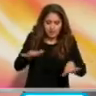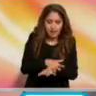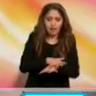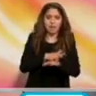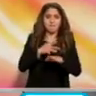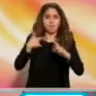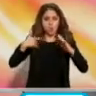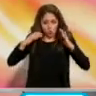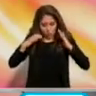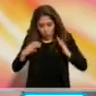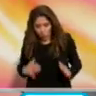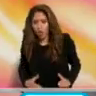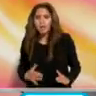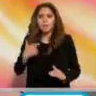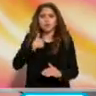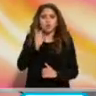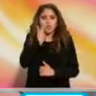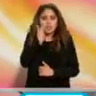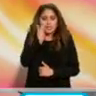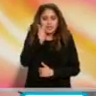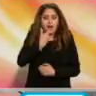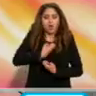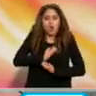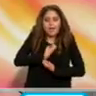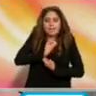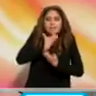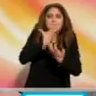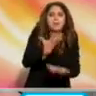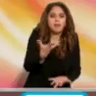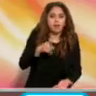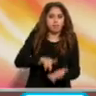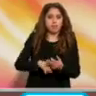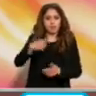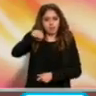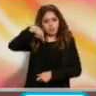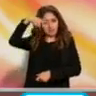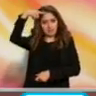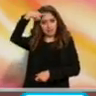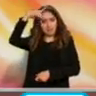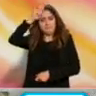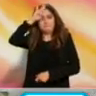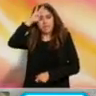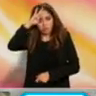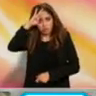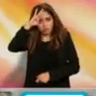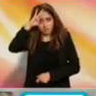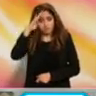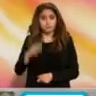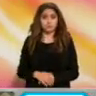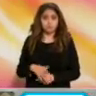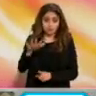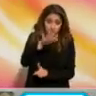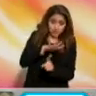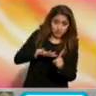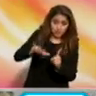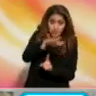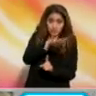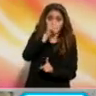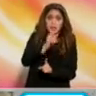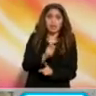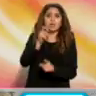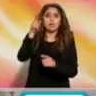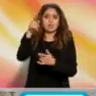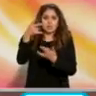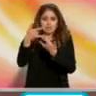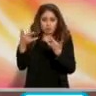salir a expresar lo que quieres y lo que piensas, porque el contexto histórico es una Rusia